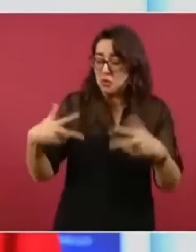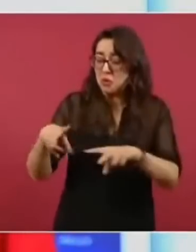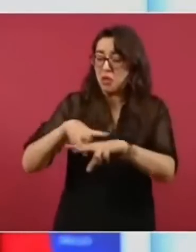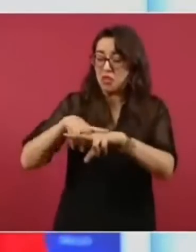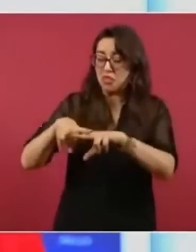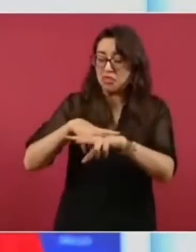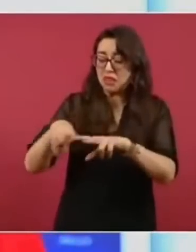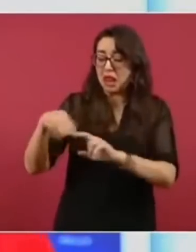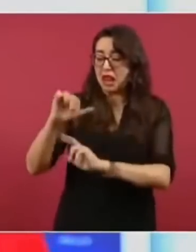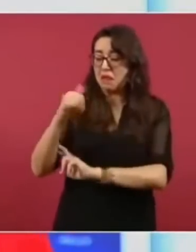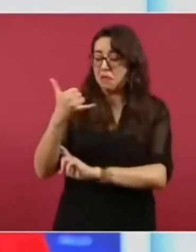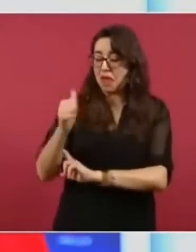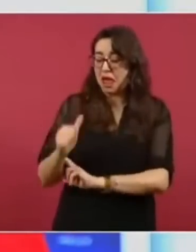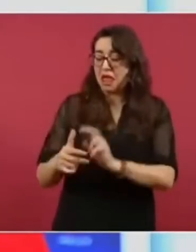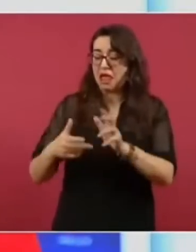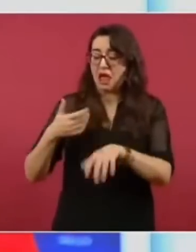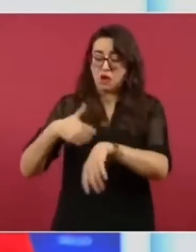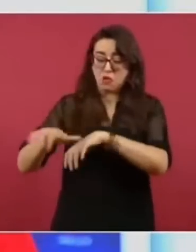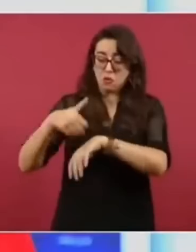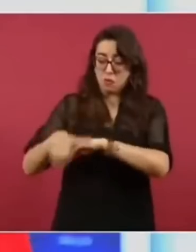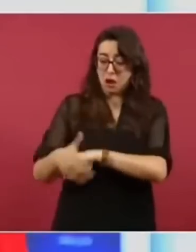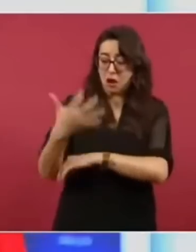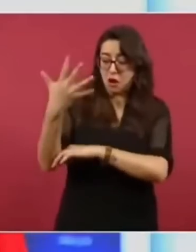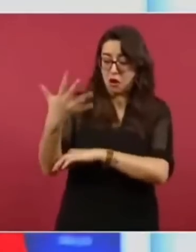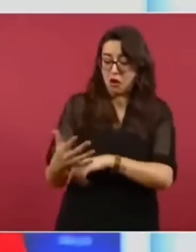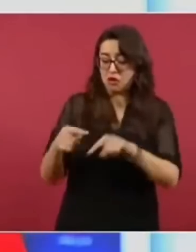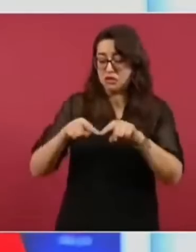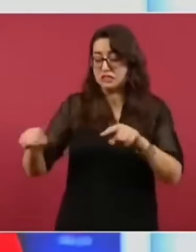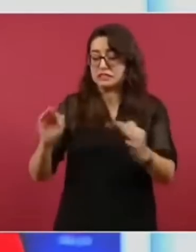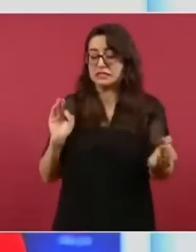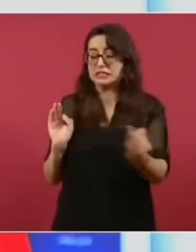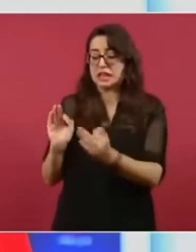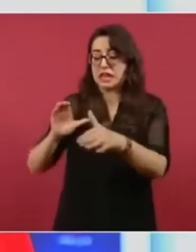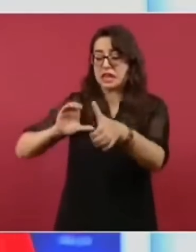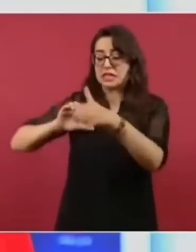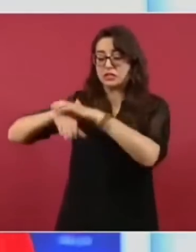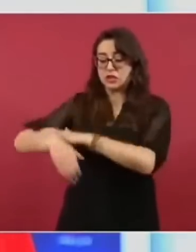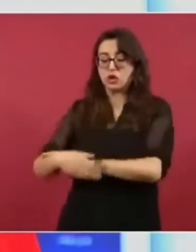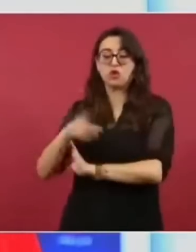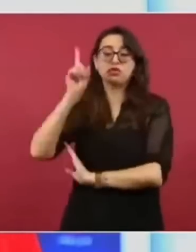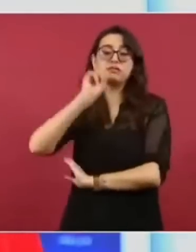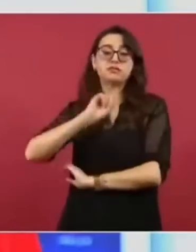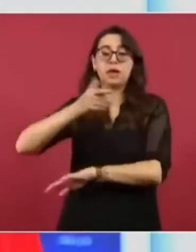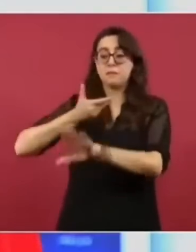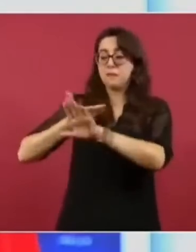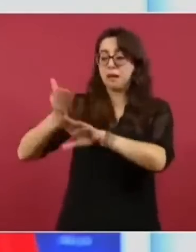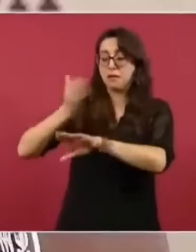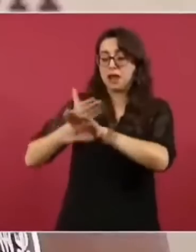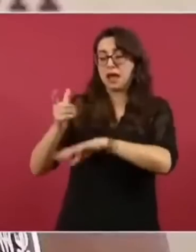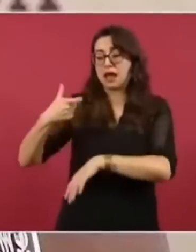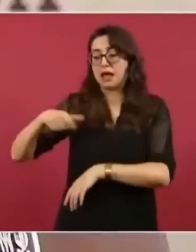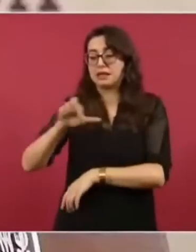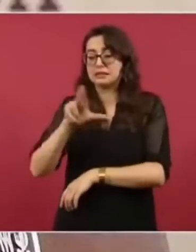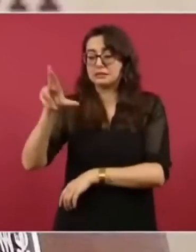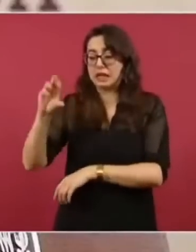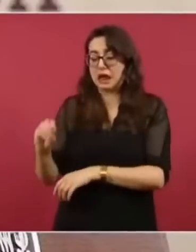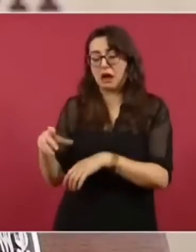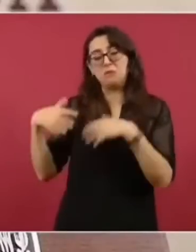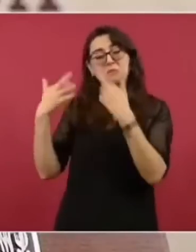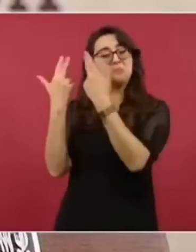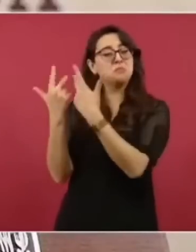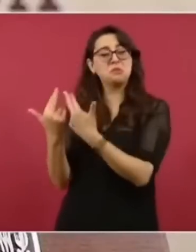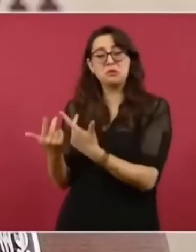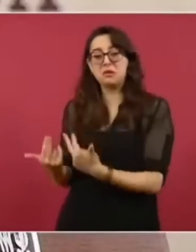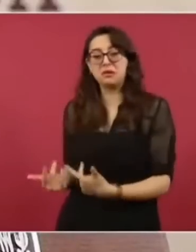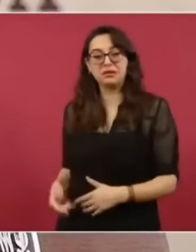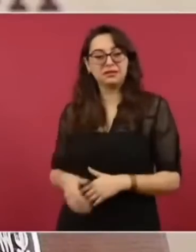5 del Tren Maya se estaría dañando el cenote Dama Blanca, que se encuentra ubicado en Solidaridad, Quintana Roo. Hay que mencionar que